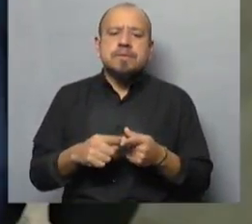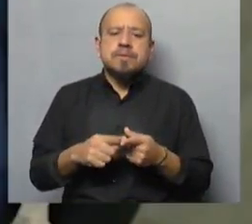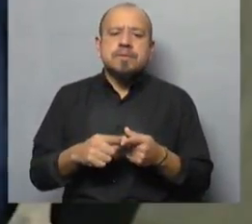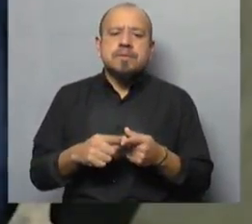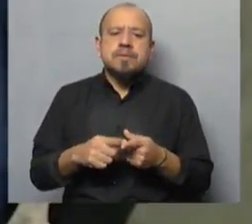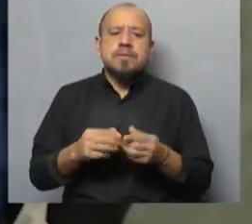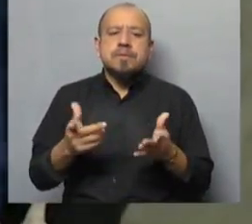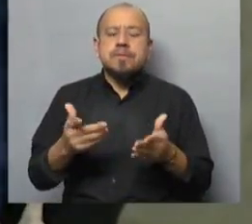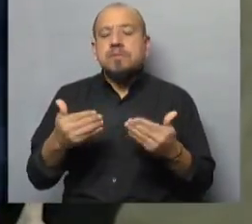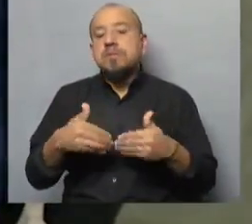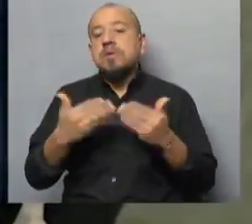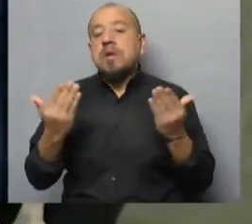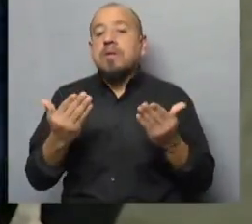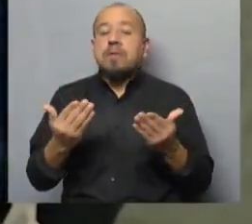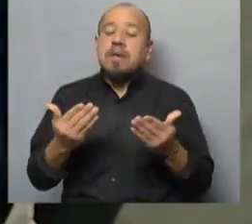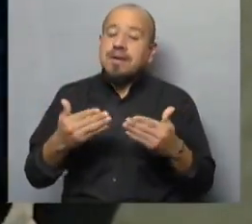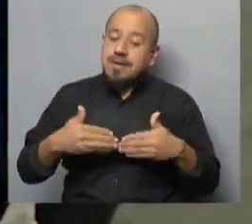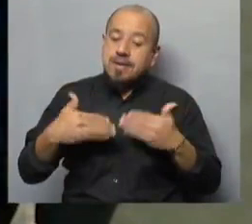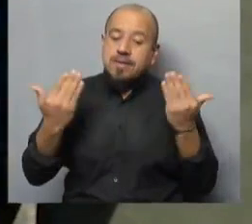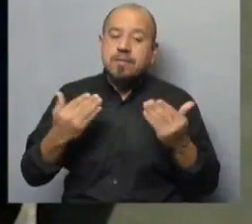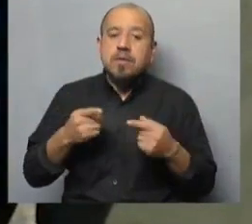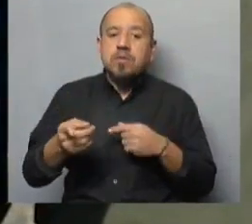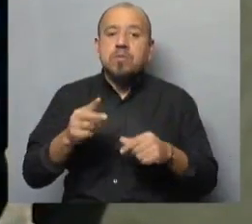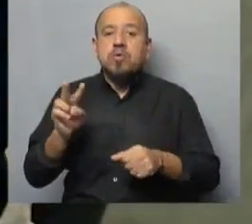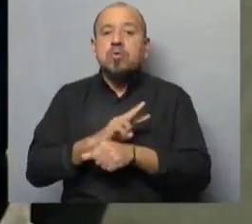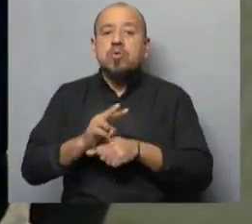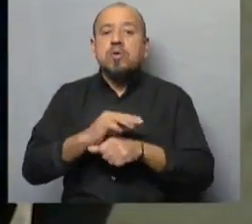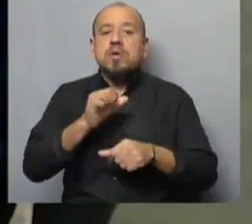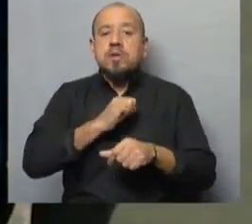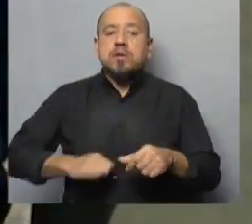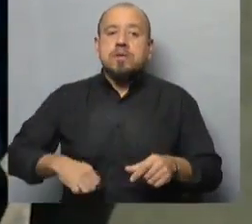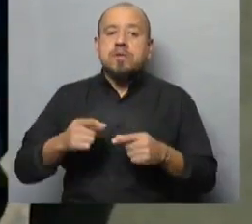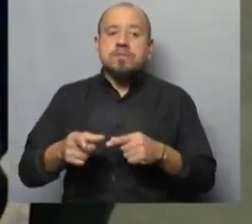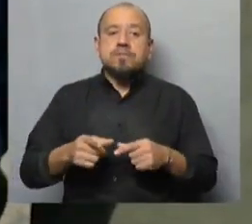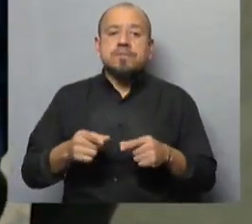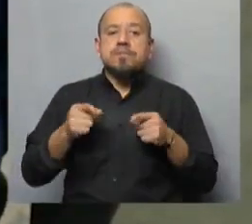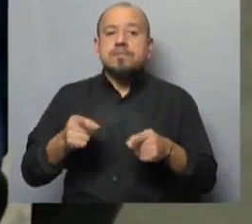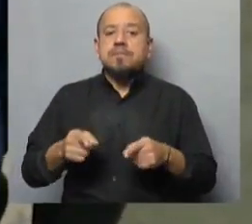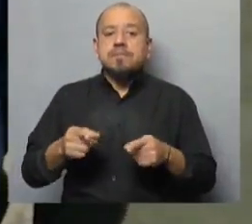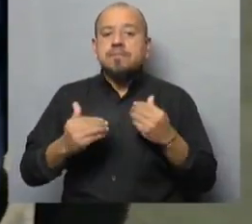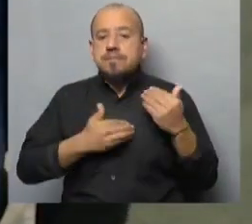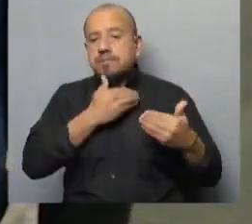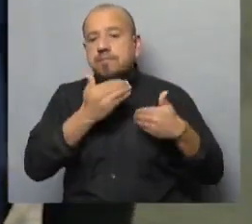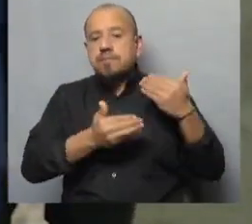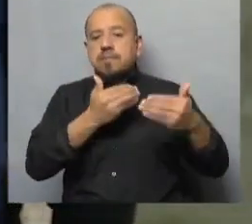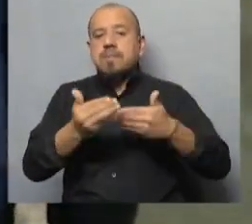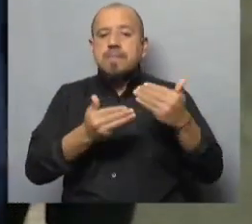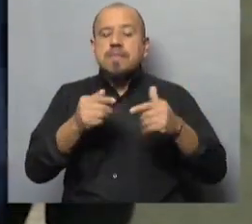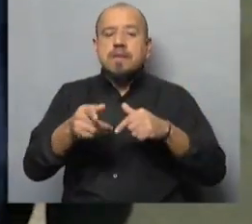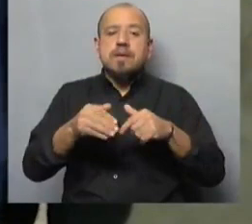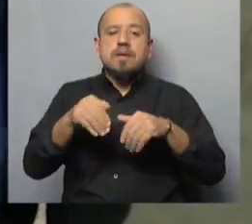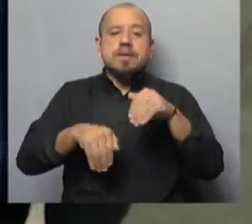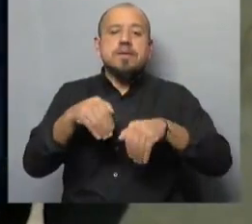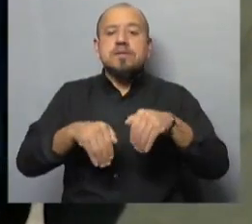tan grave como quitarle la función de controlar al estado en el marco de este proceso de elección los